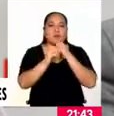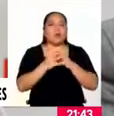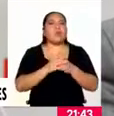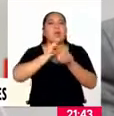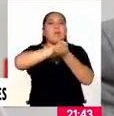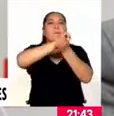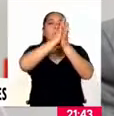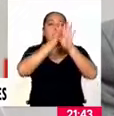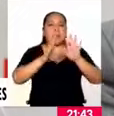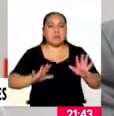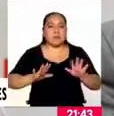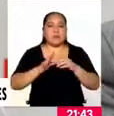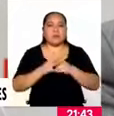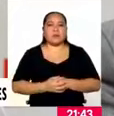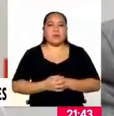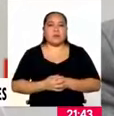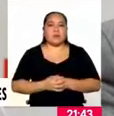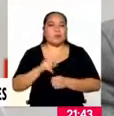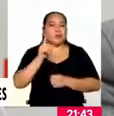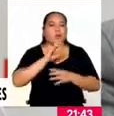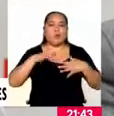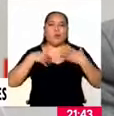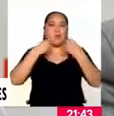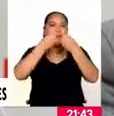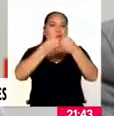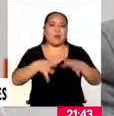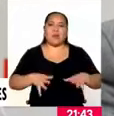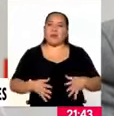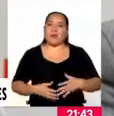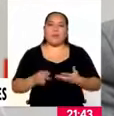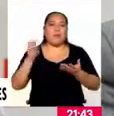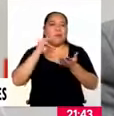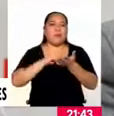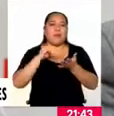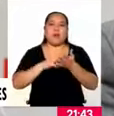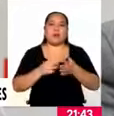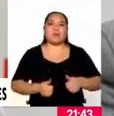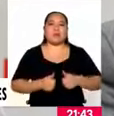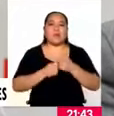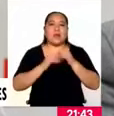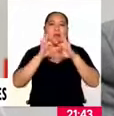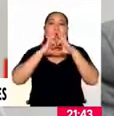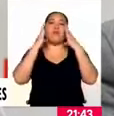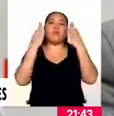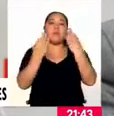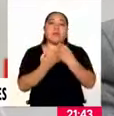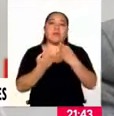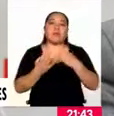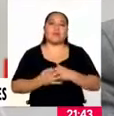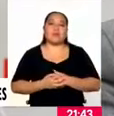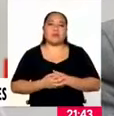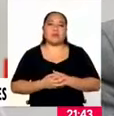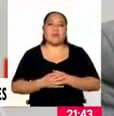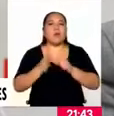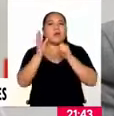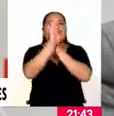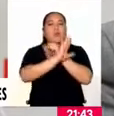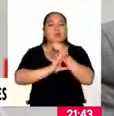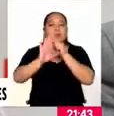pacífica. No podemos perder más vidas. A las familias, que